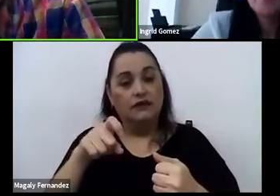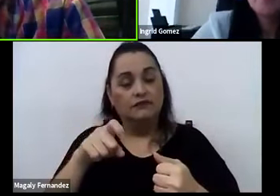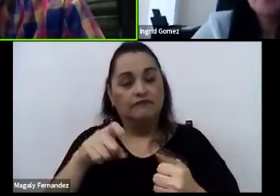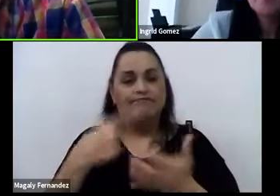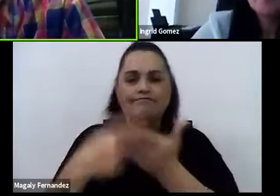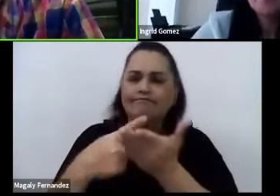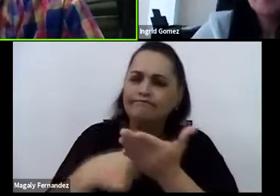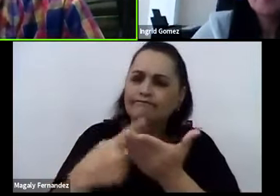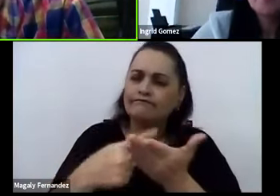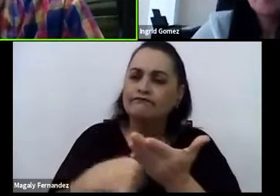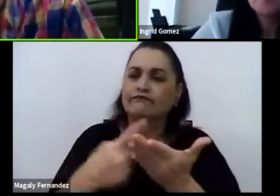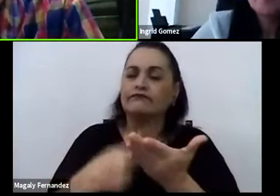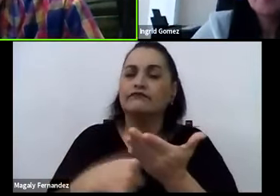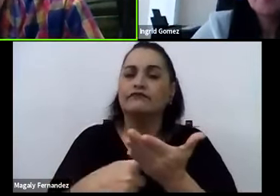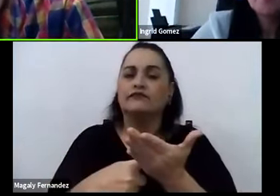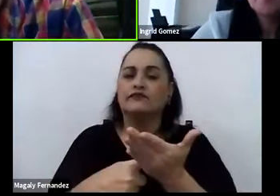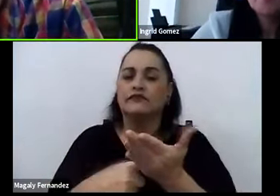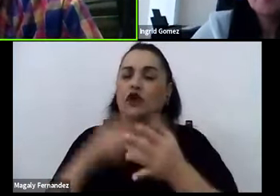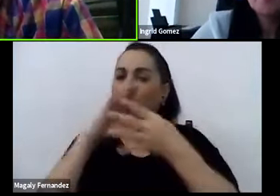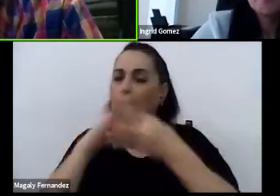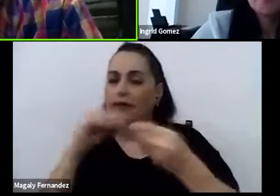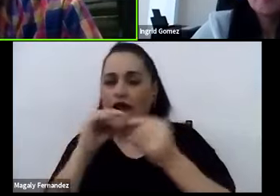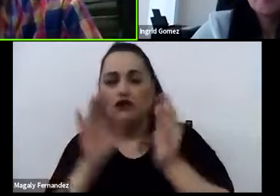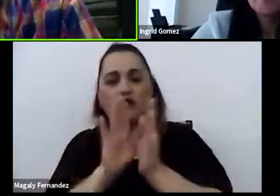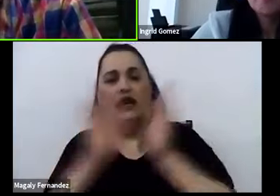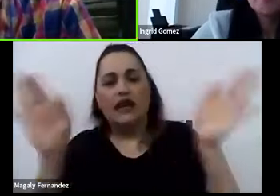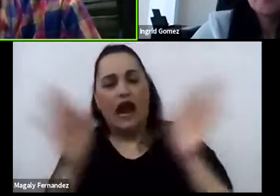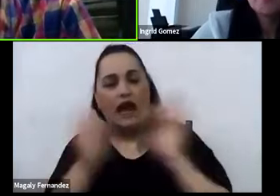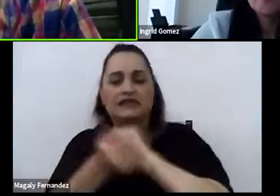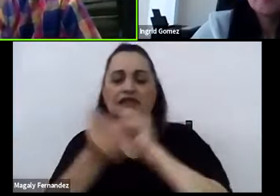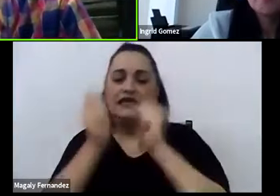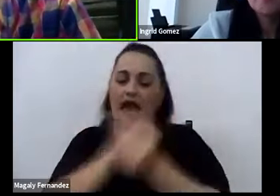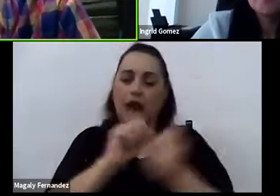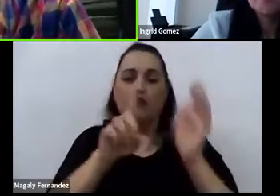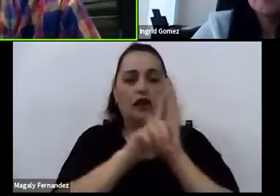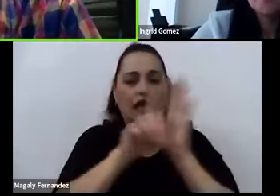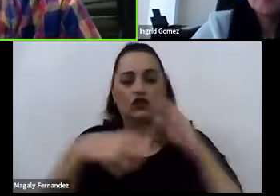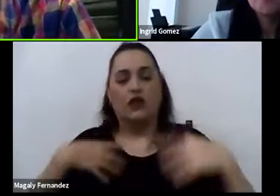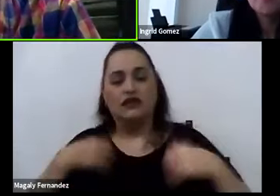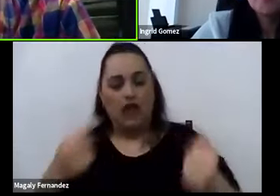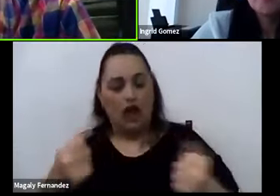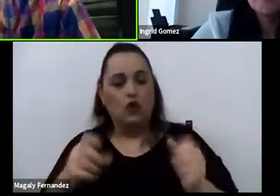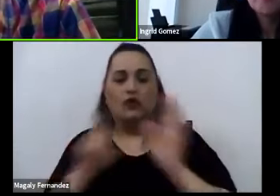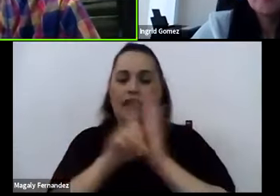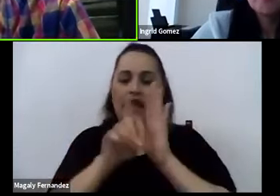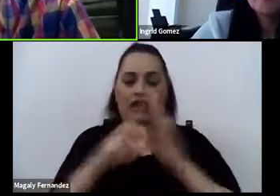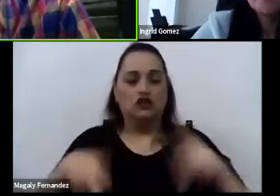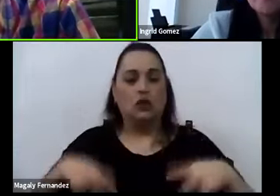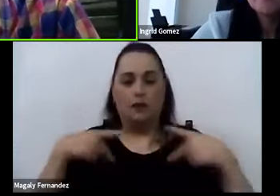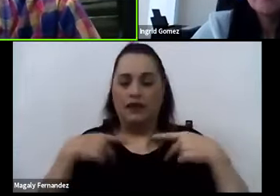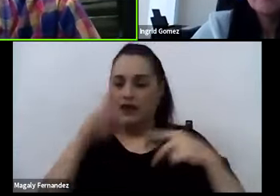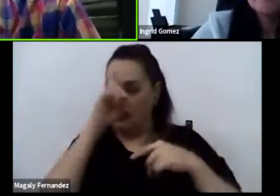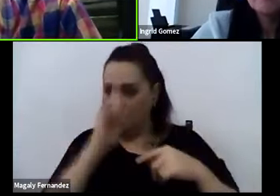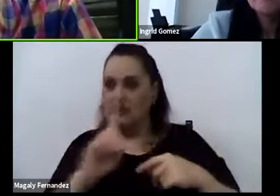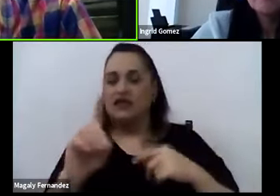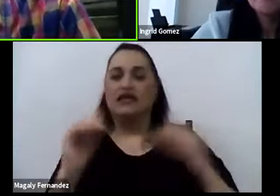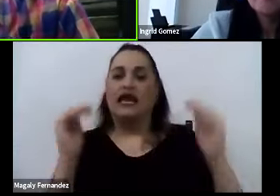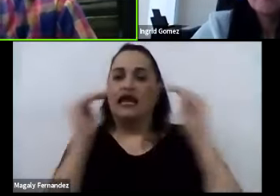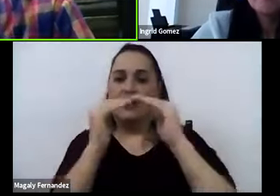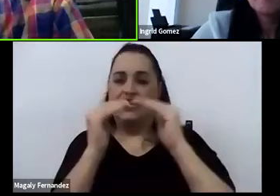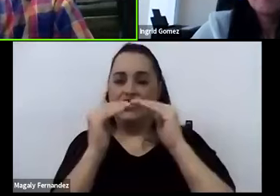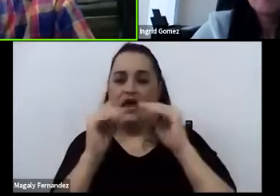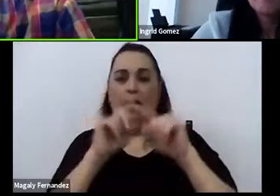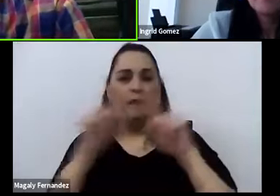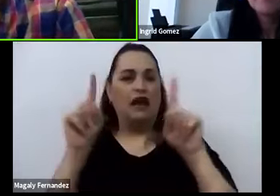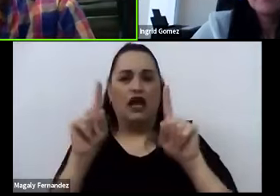debatir con comentarios generales y con cambios el derecho a la salud, el derecho a una vida digna, en equidad, etcétera. Pero no nos